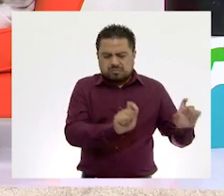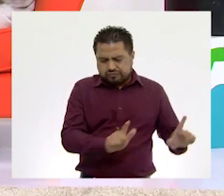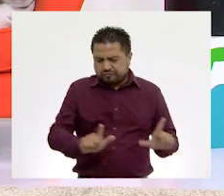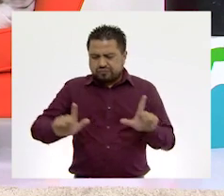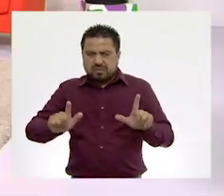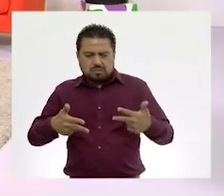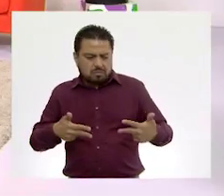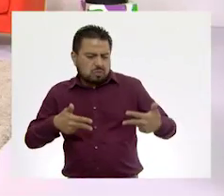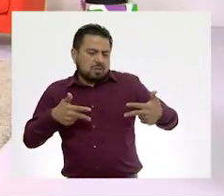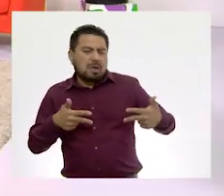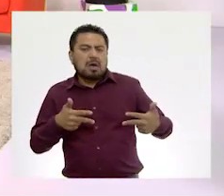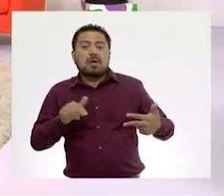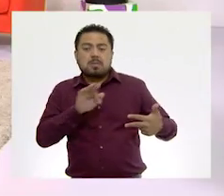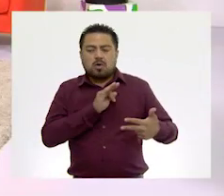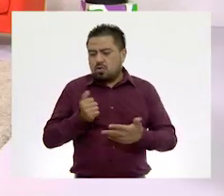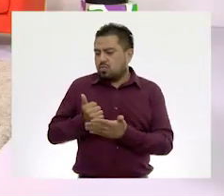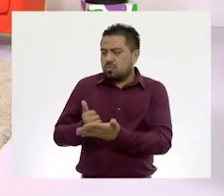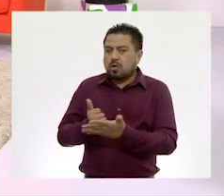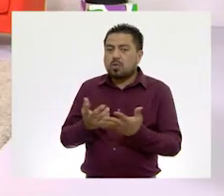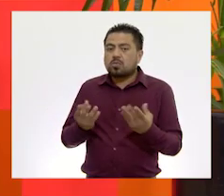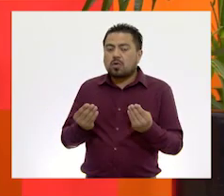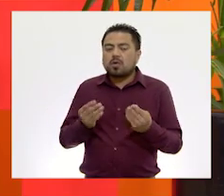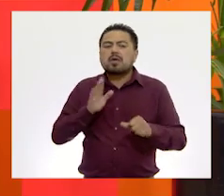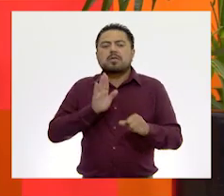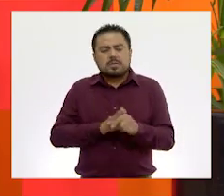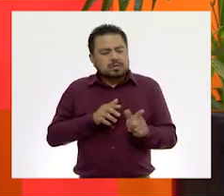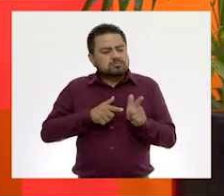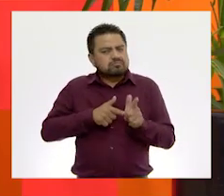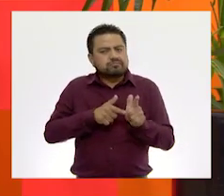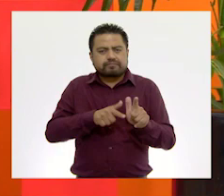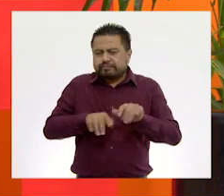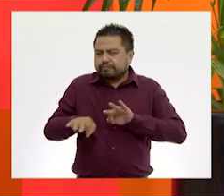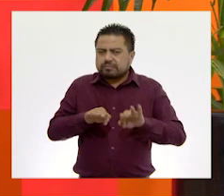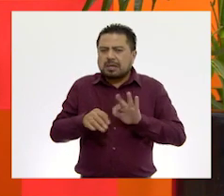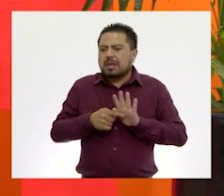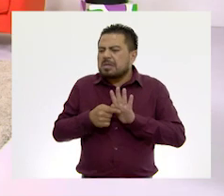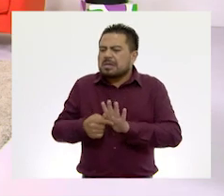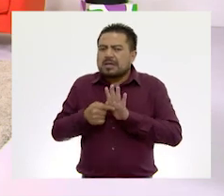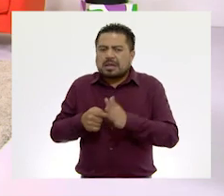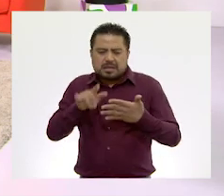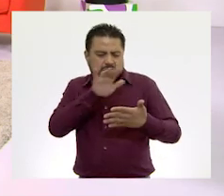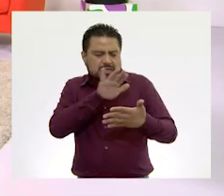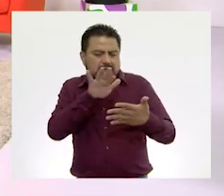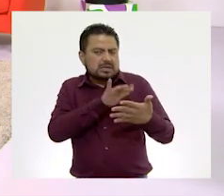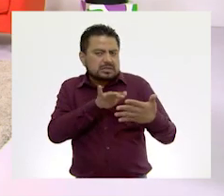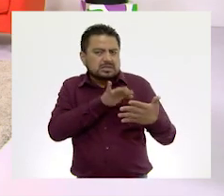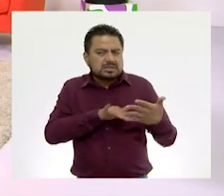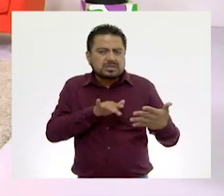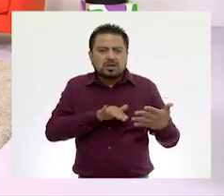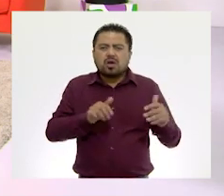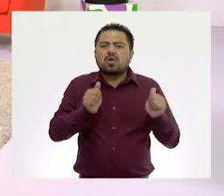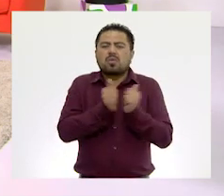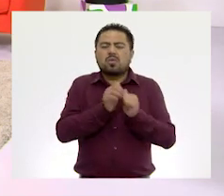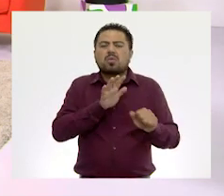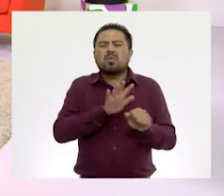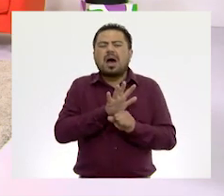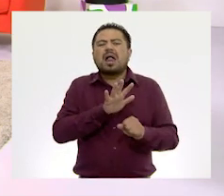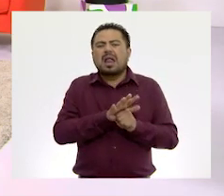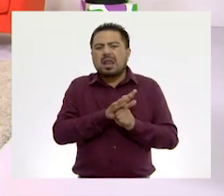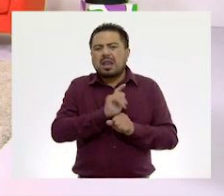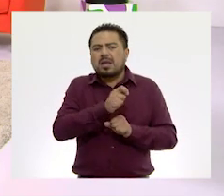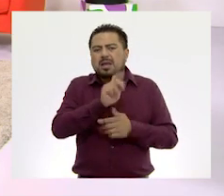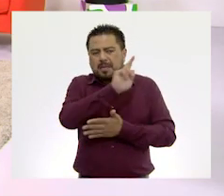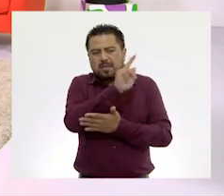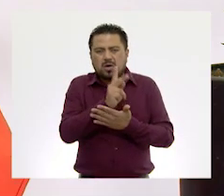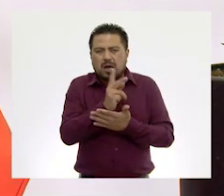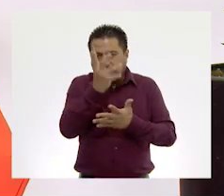pues eso ayuda muchísimo porque pues se sigue trabajando con ellos, presentándoles textos, a través de del